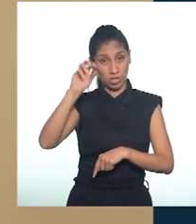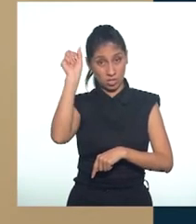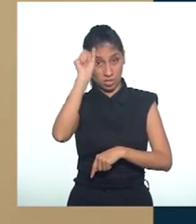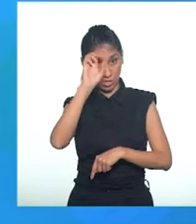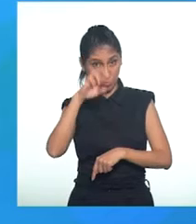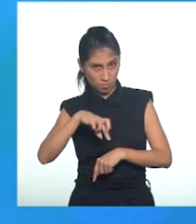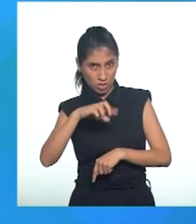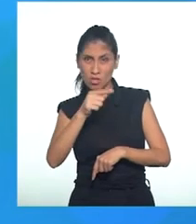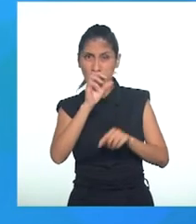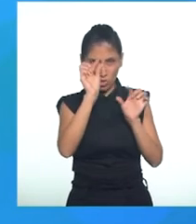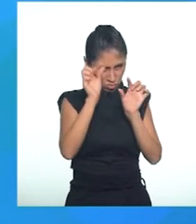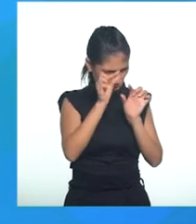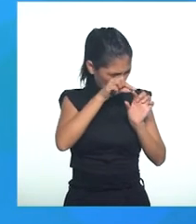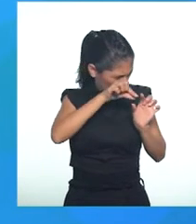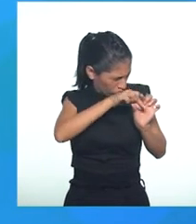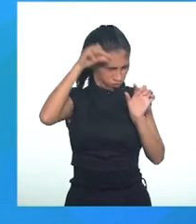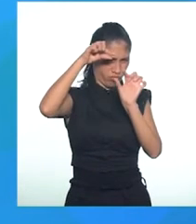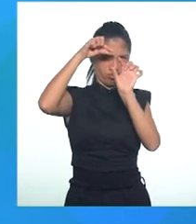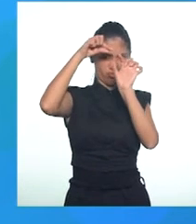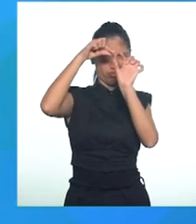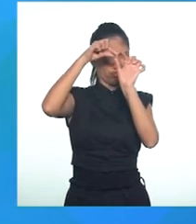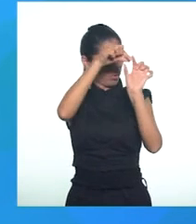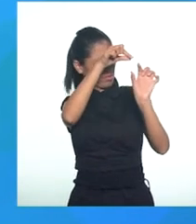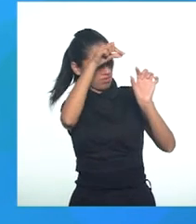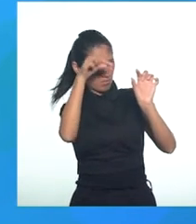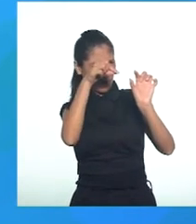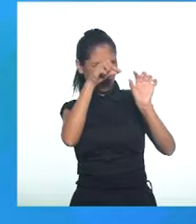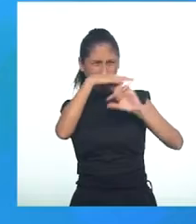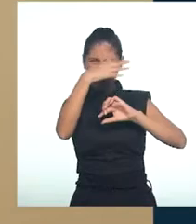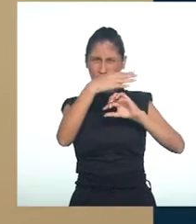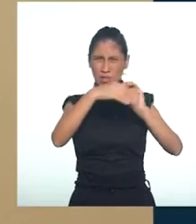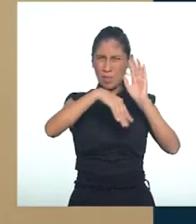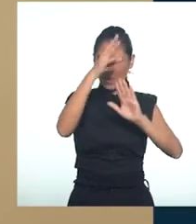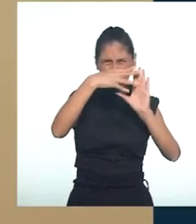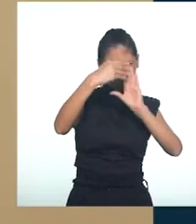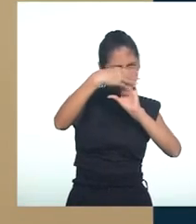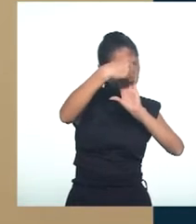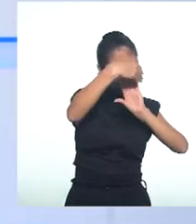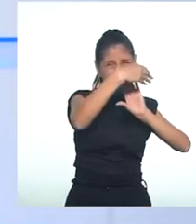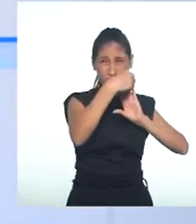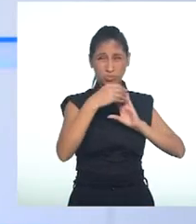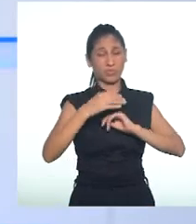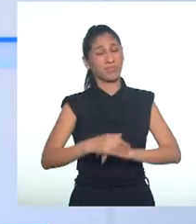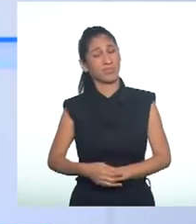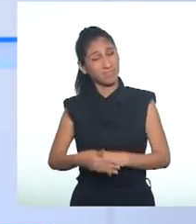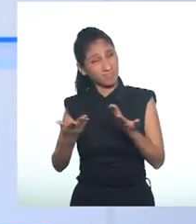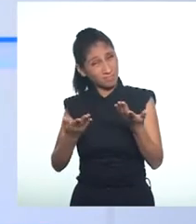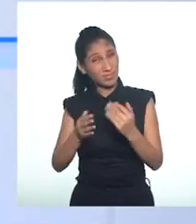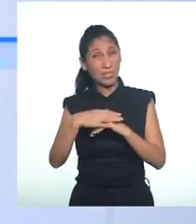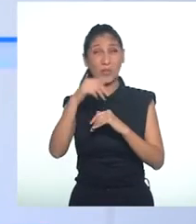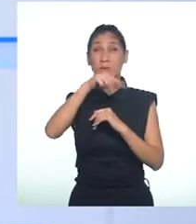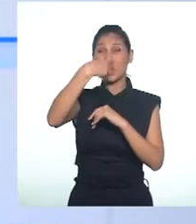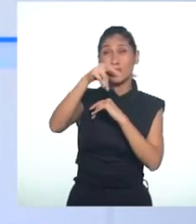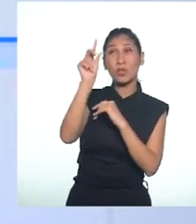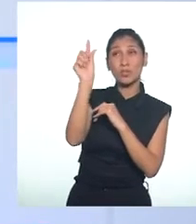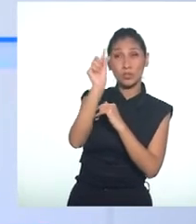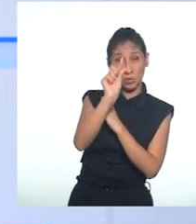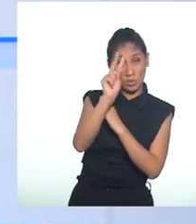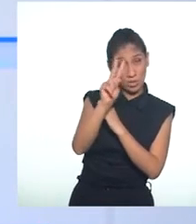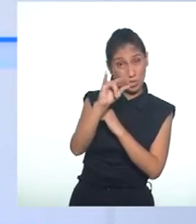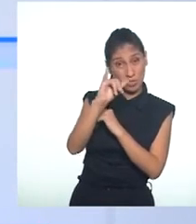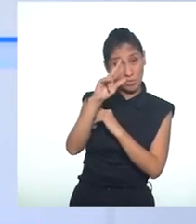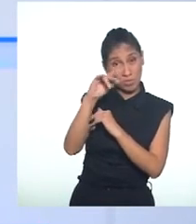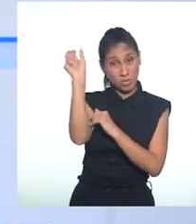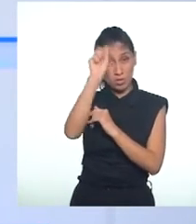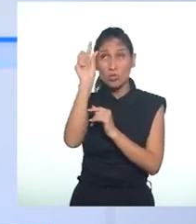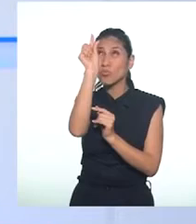y los materiales de dichas células para producir más copias de sí mismo. Los virus se multiplican, con